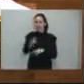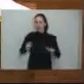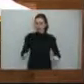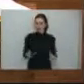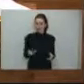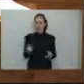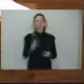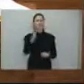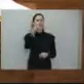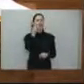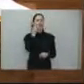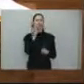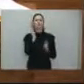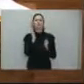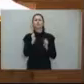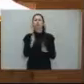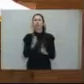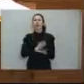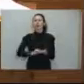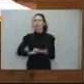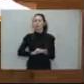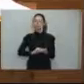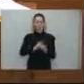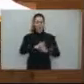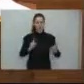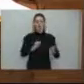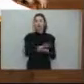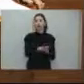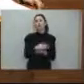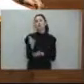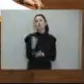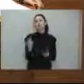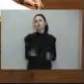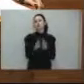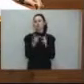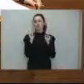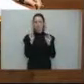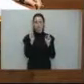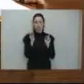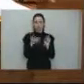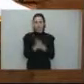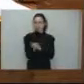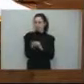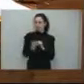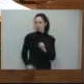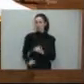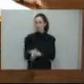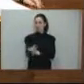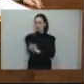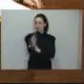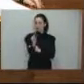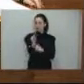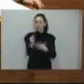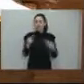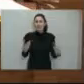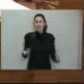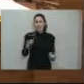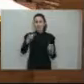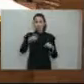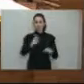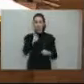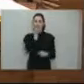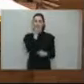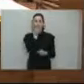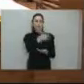no a los bancos, no a los bancos. Estoy hablando de salario social. Y claro, cuando, por ejemplo, se habla